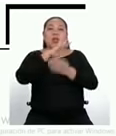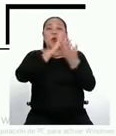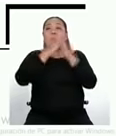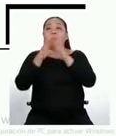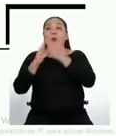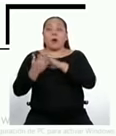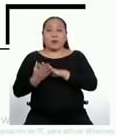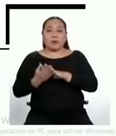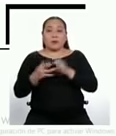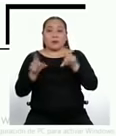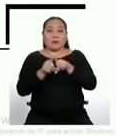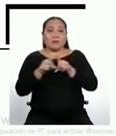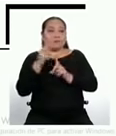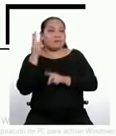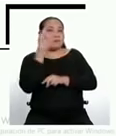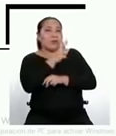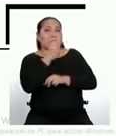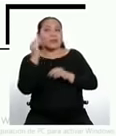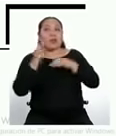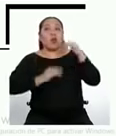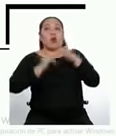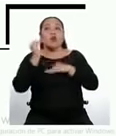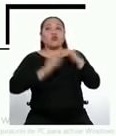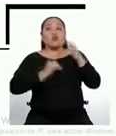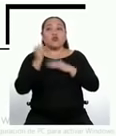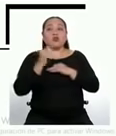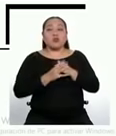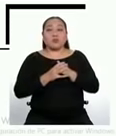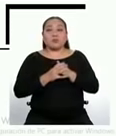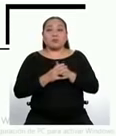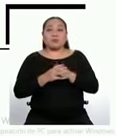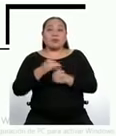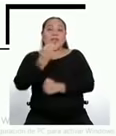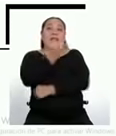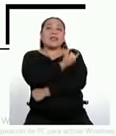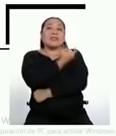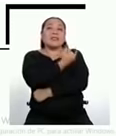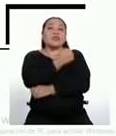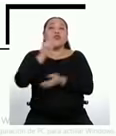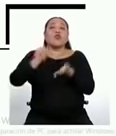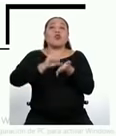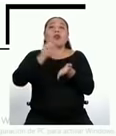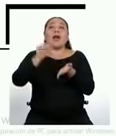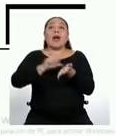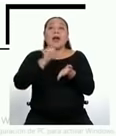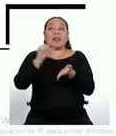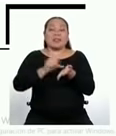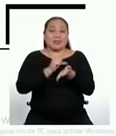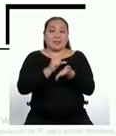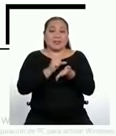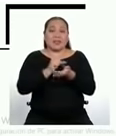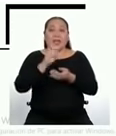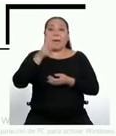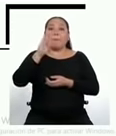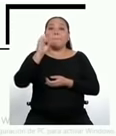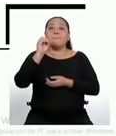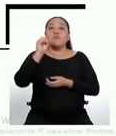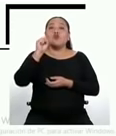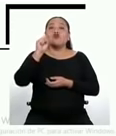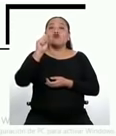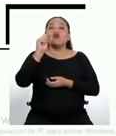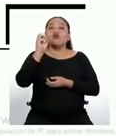Asimismo, podemos ver esta arquitectura, que es el Instituto de Artes Contemporáneas en Boston, que tiene un techo